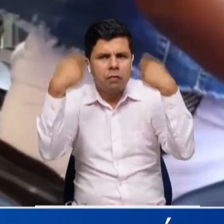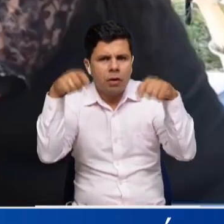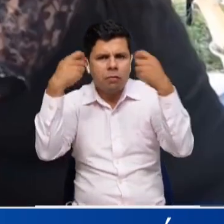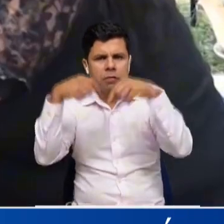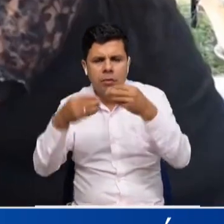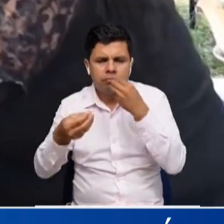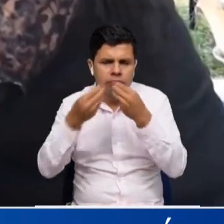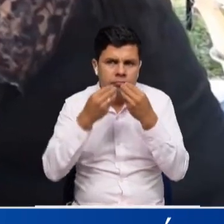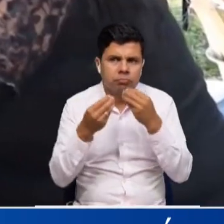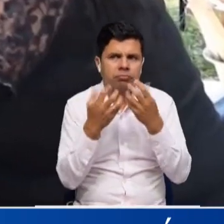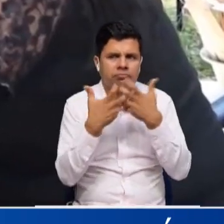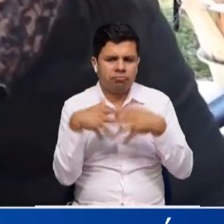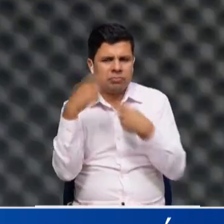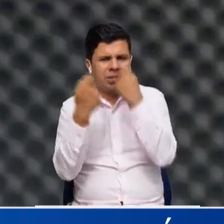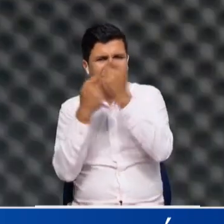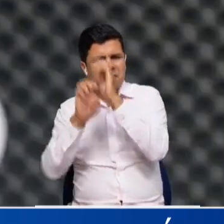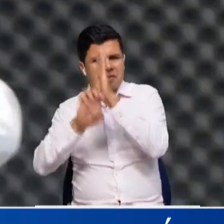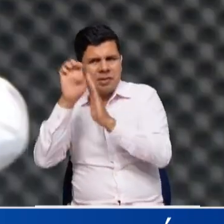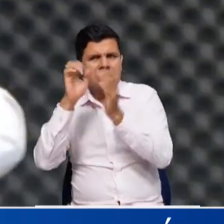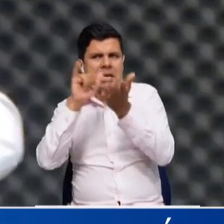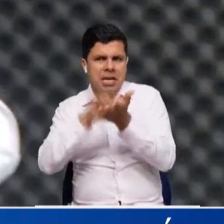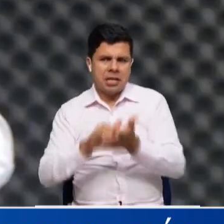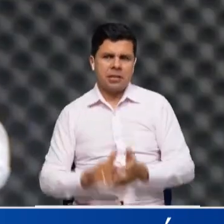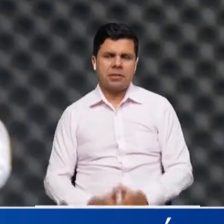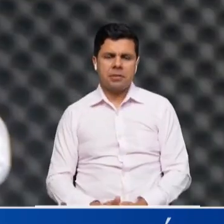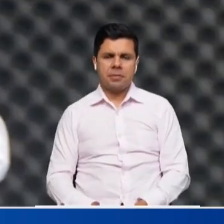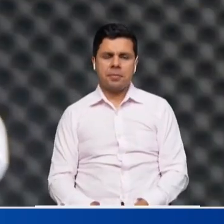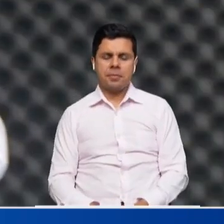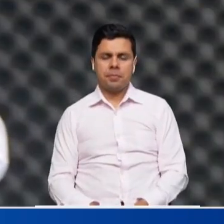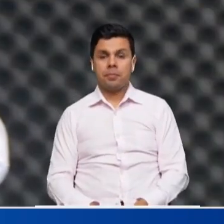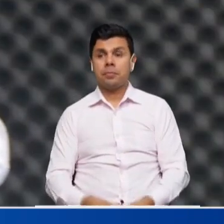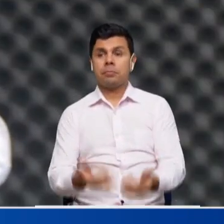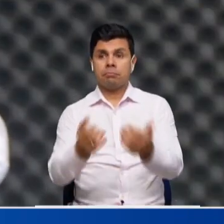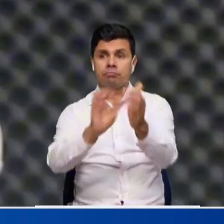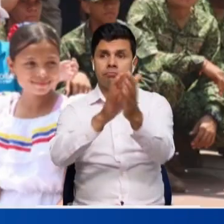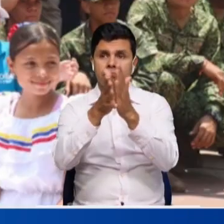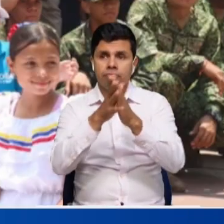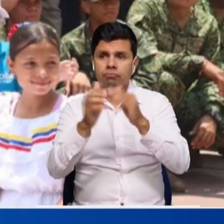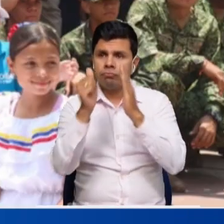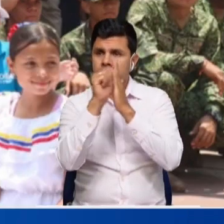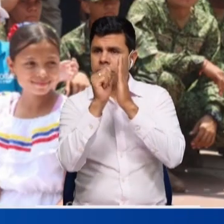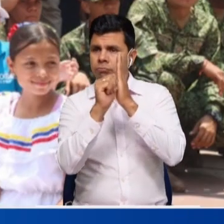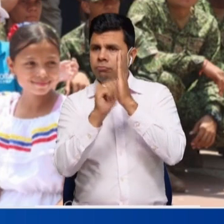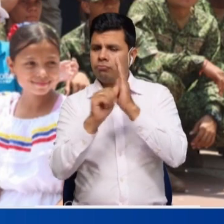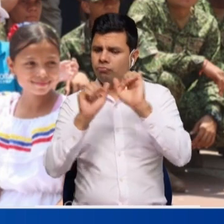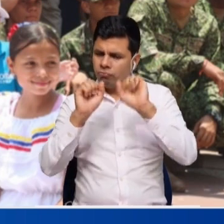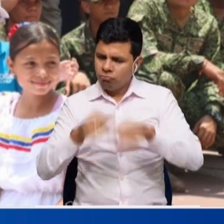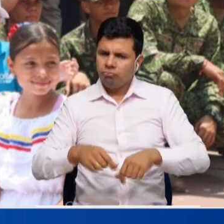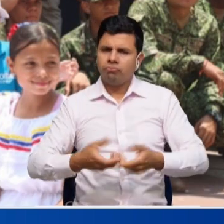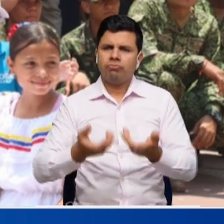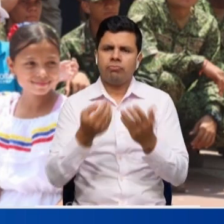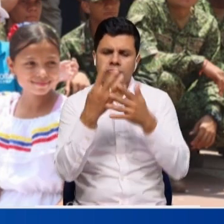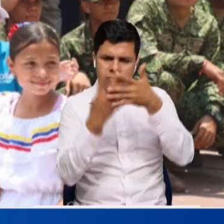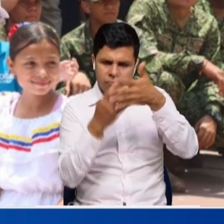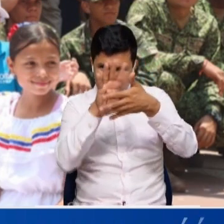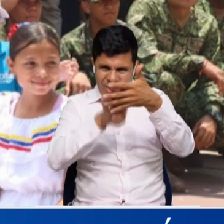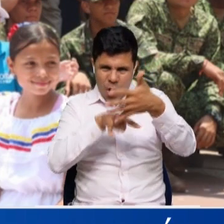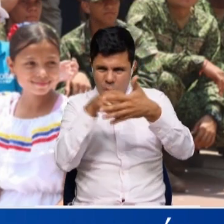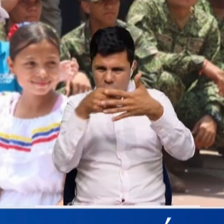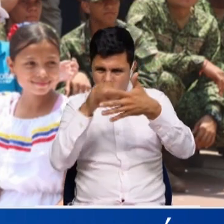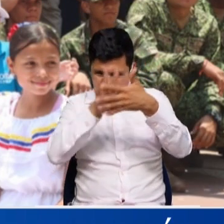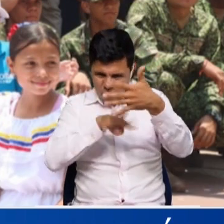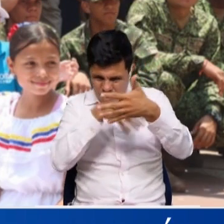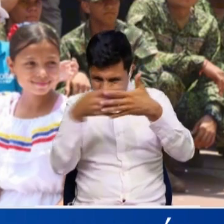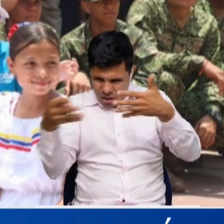actividad liderada por emprendedores locales. Tenemos una programación variada en horarios, en actividades,